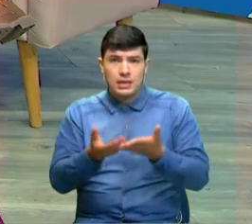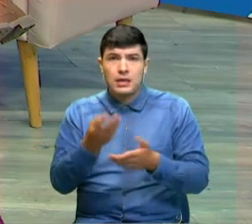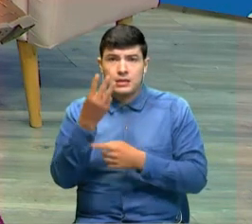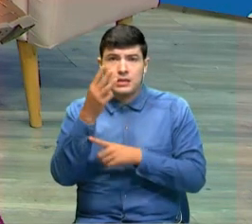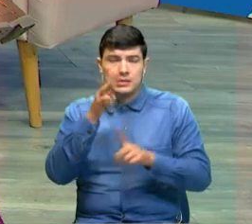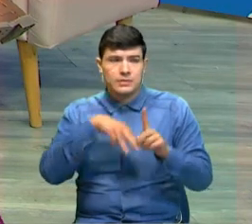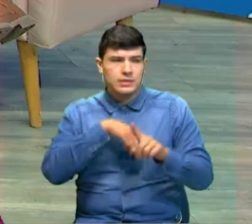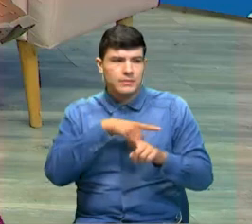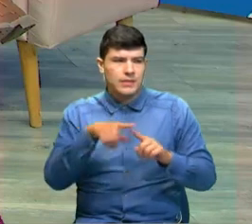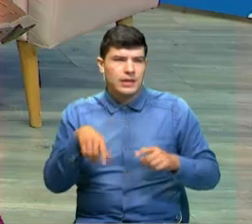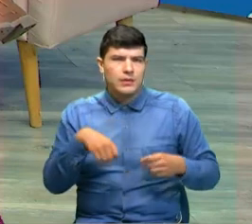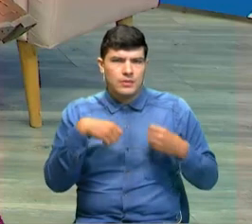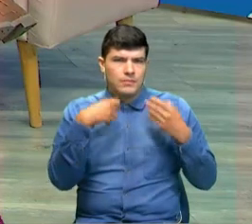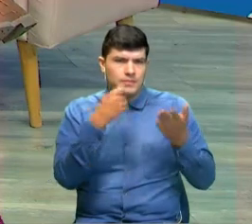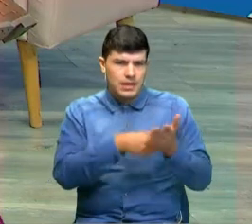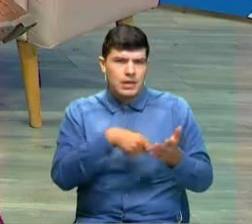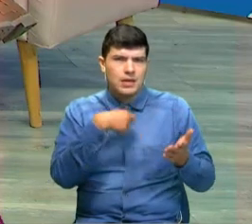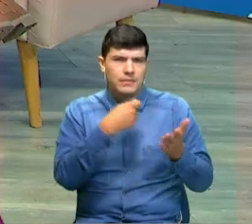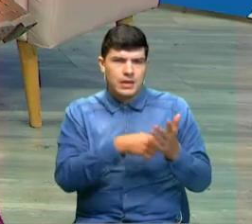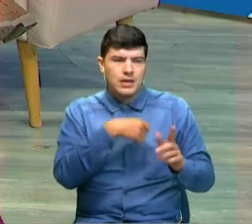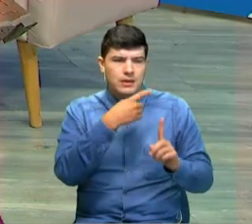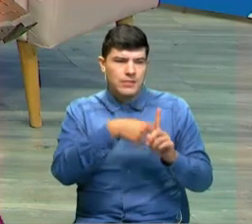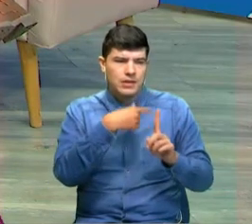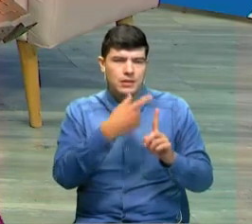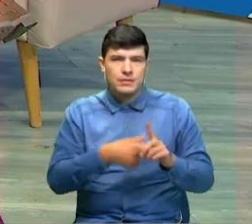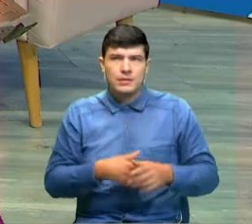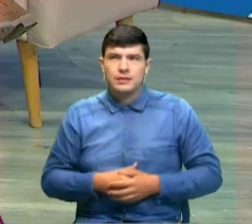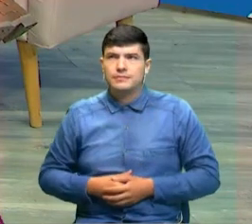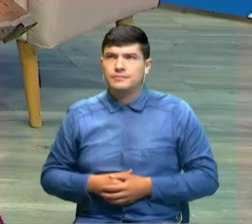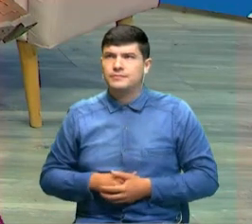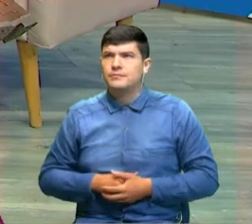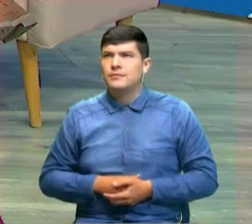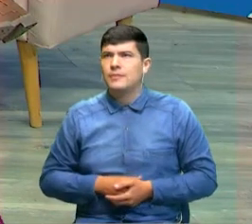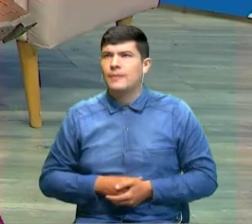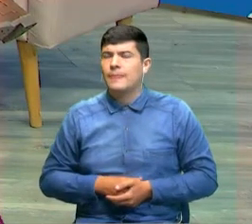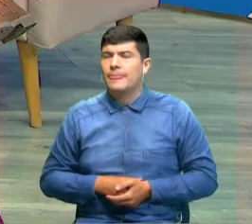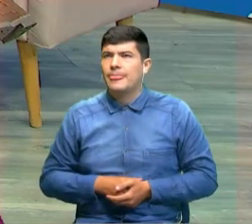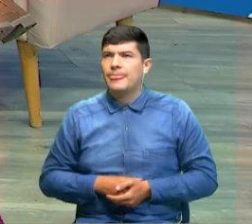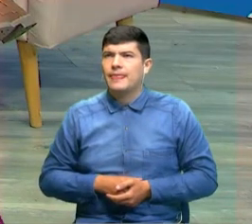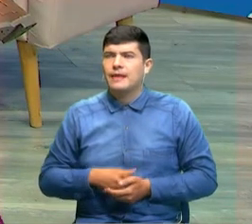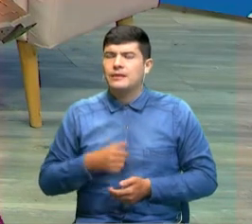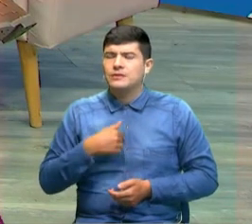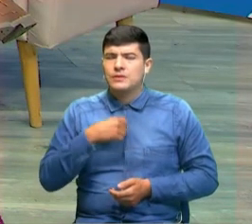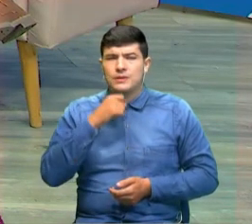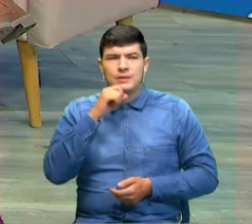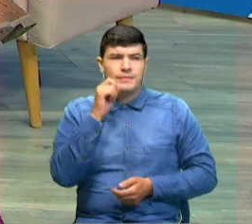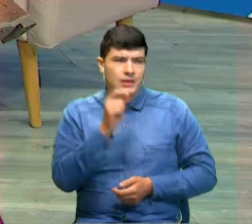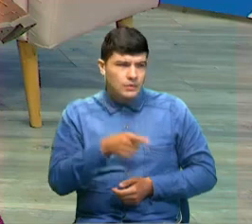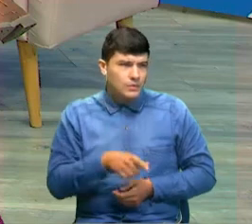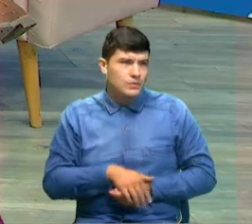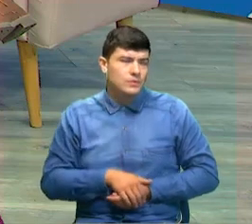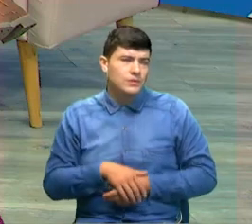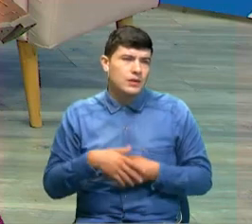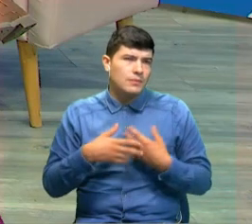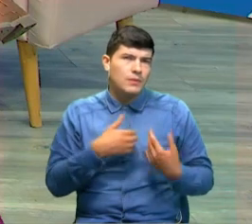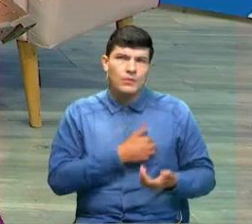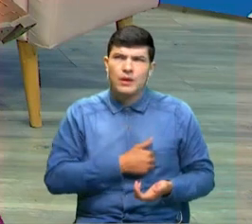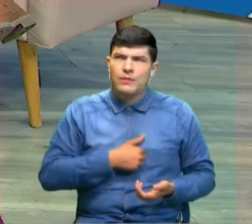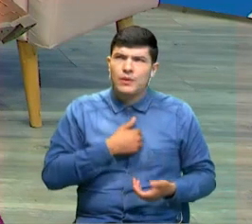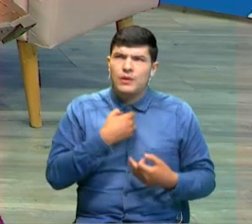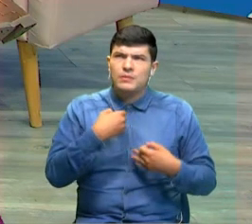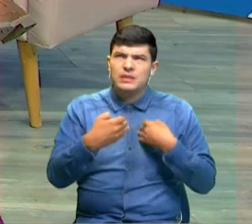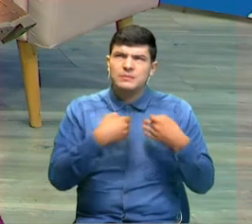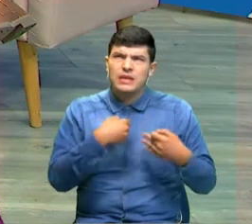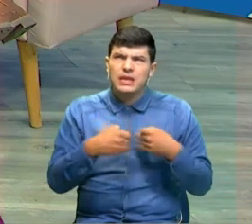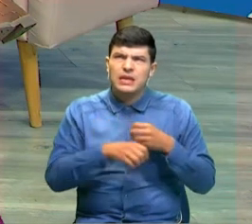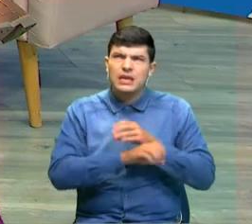cancelándole el arriendo. Sí. Yo le agradezco que me pueda